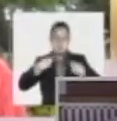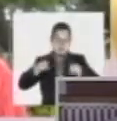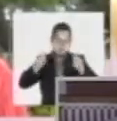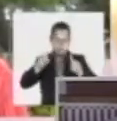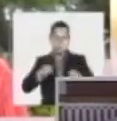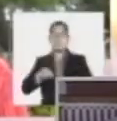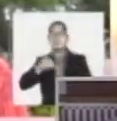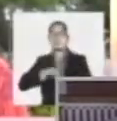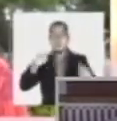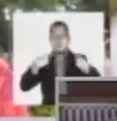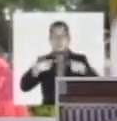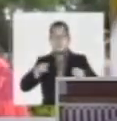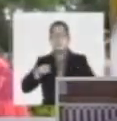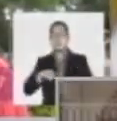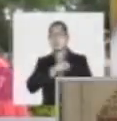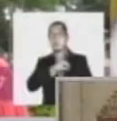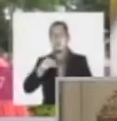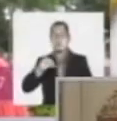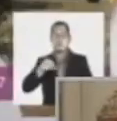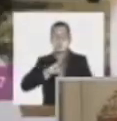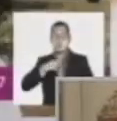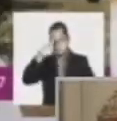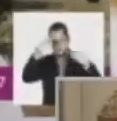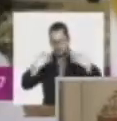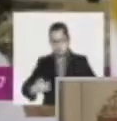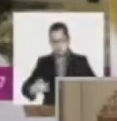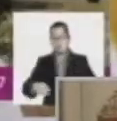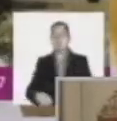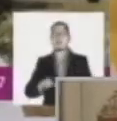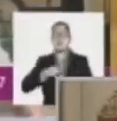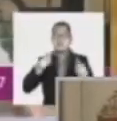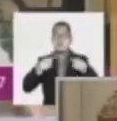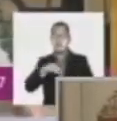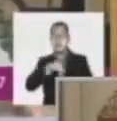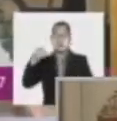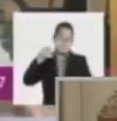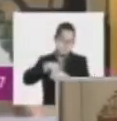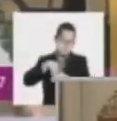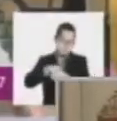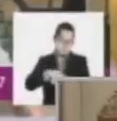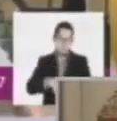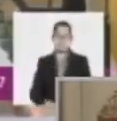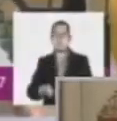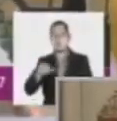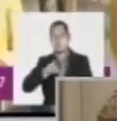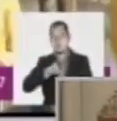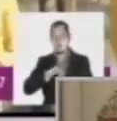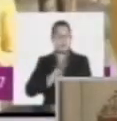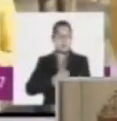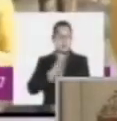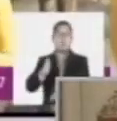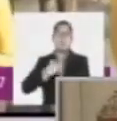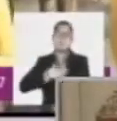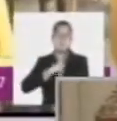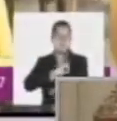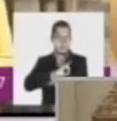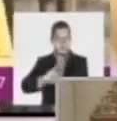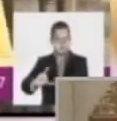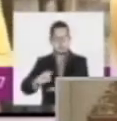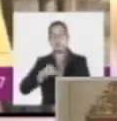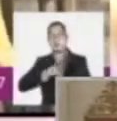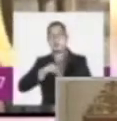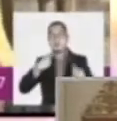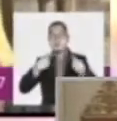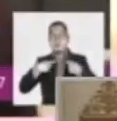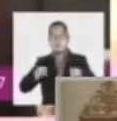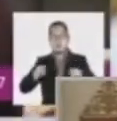todos nosotros, no nos agotamos con motivo del agotamiento de los gobiernos. O sea, estamos por encima